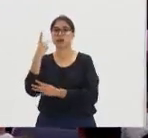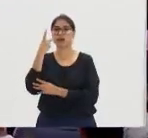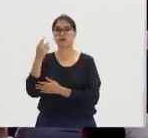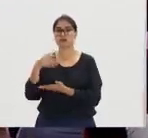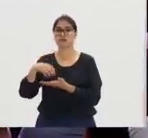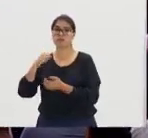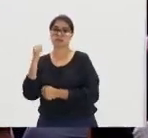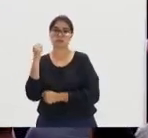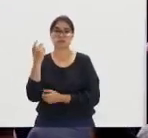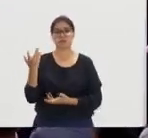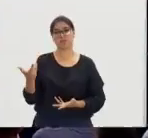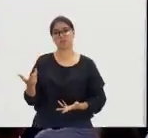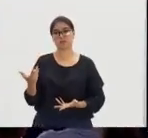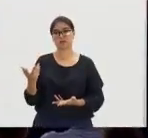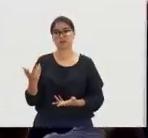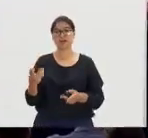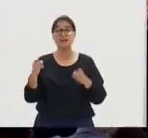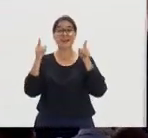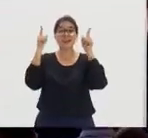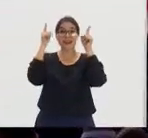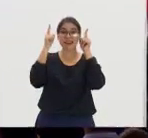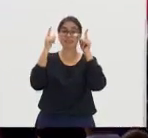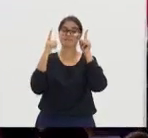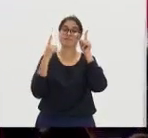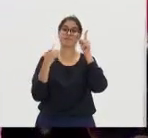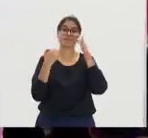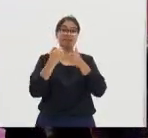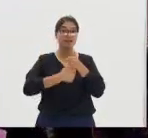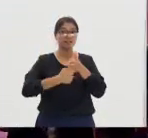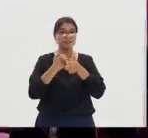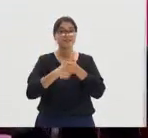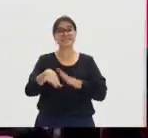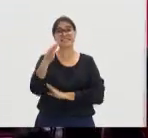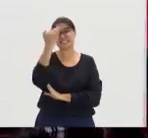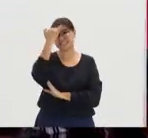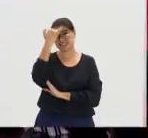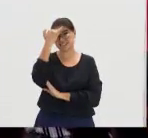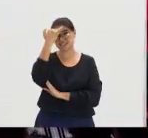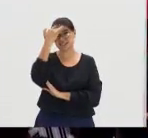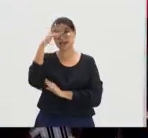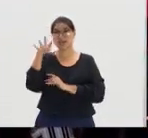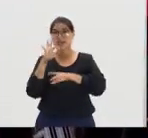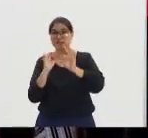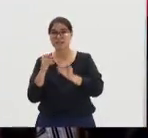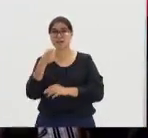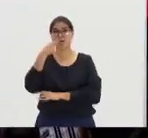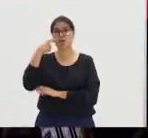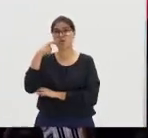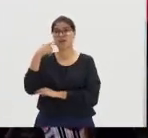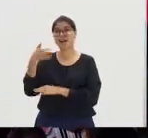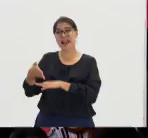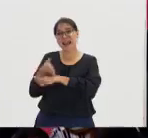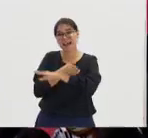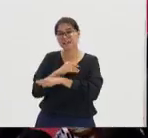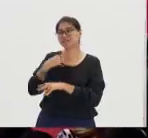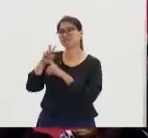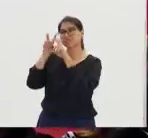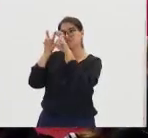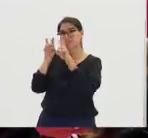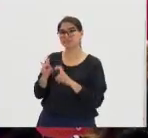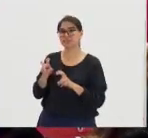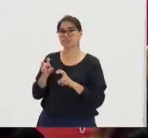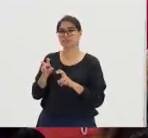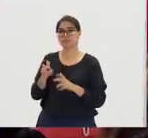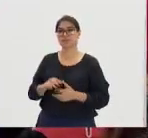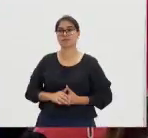El enemigo es tan astuto que antes de ponerte una tentación te estudia. No